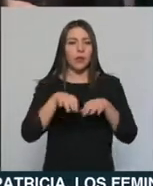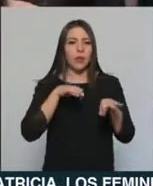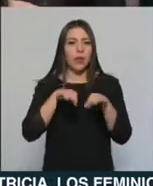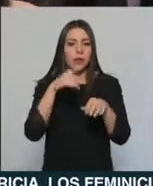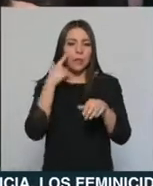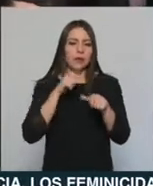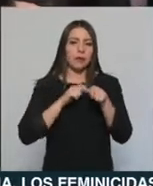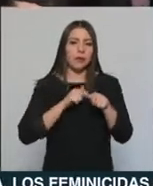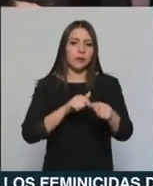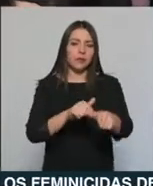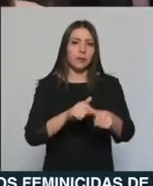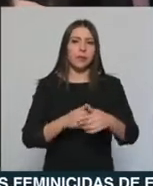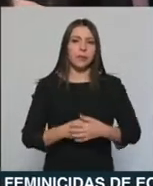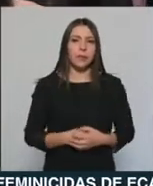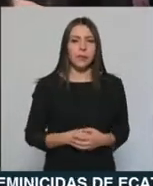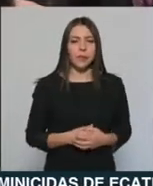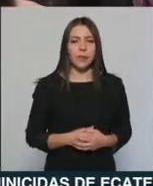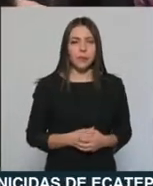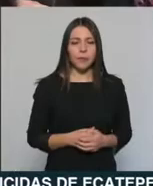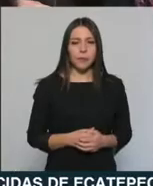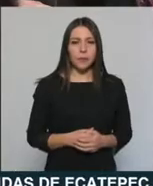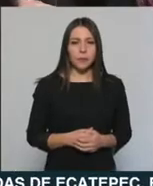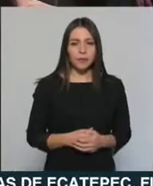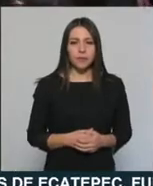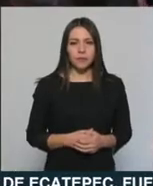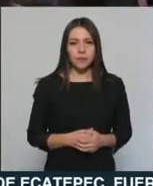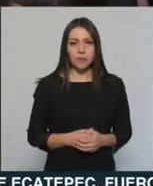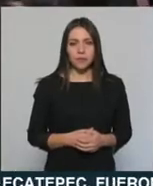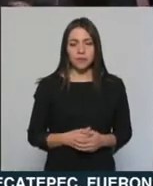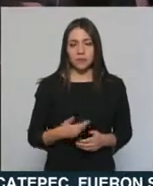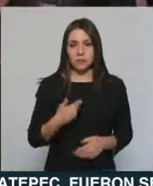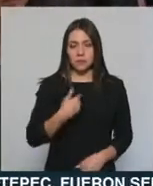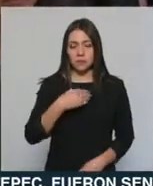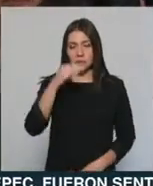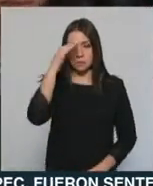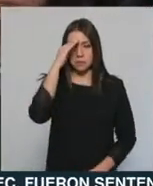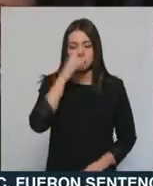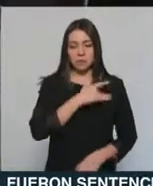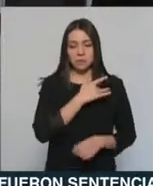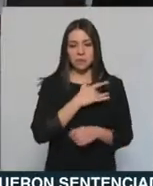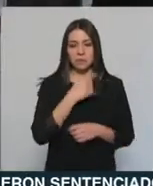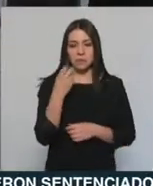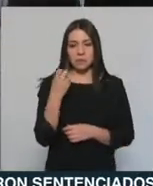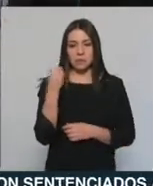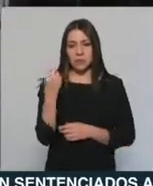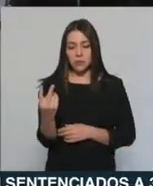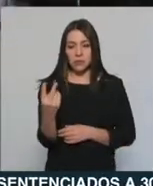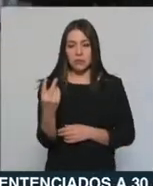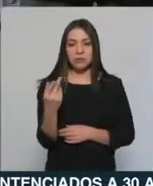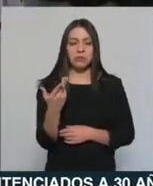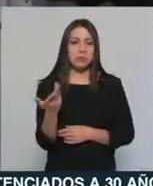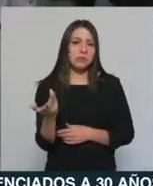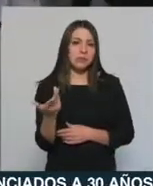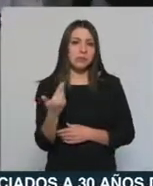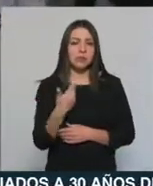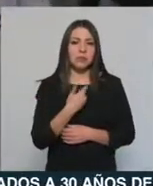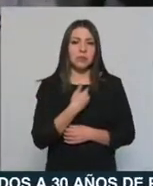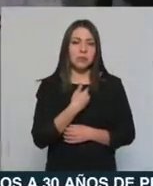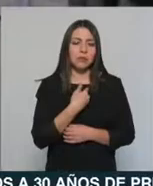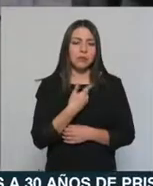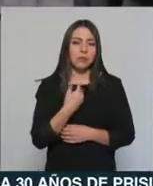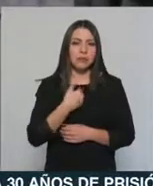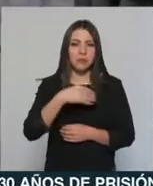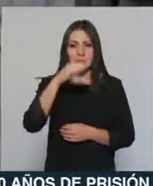Entonces, a mí me parece que estos dos asuntos, en principio, yo los pondría